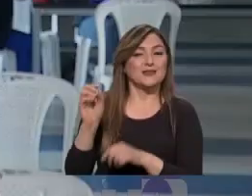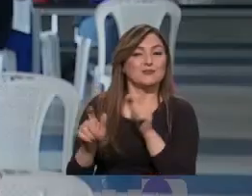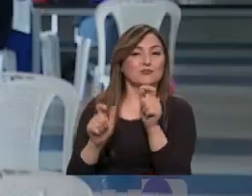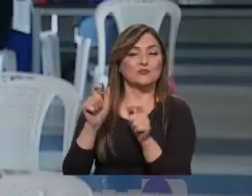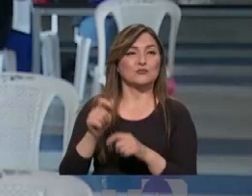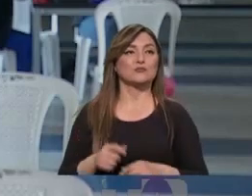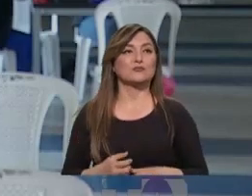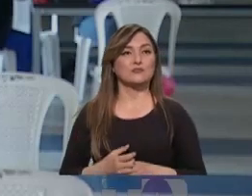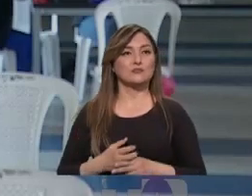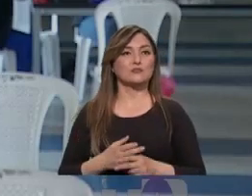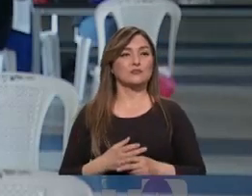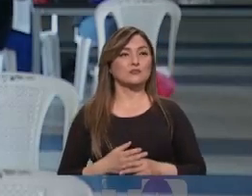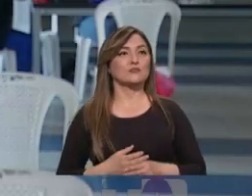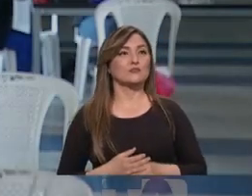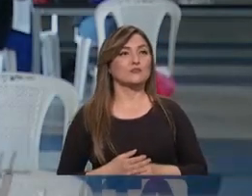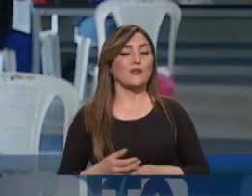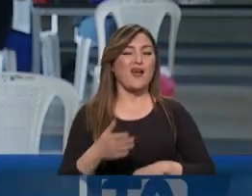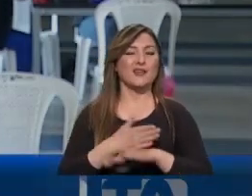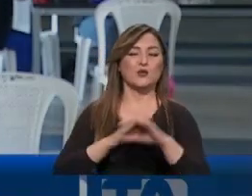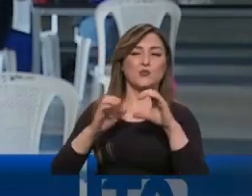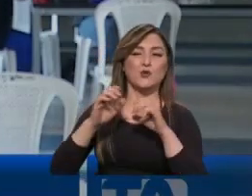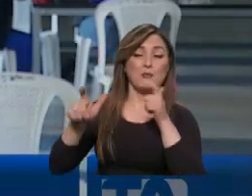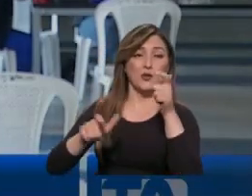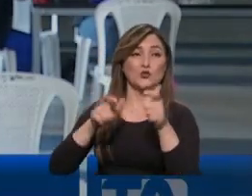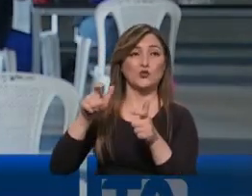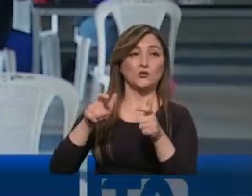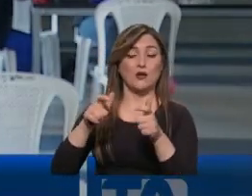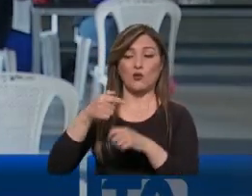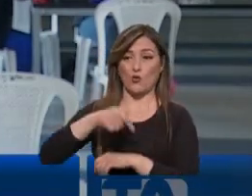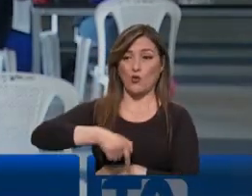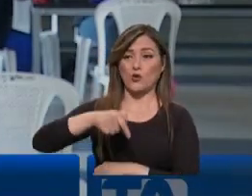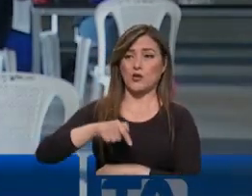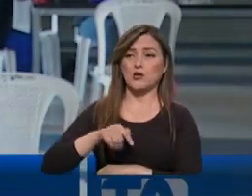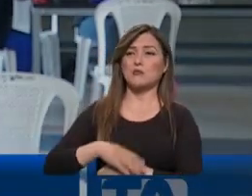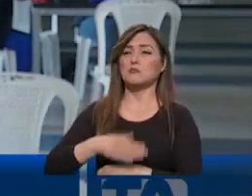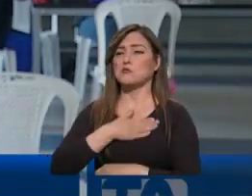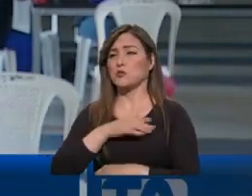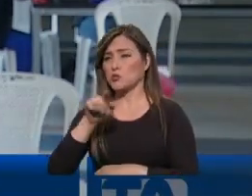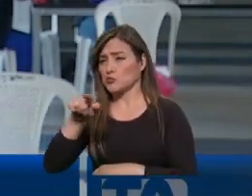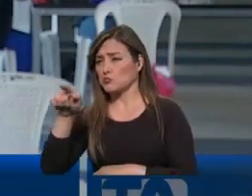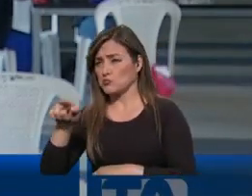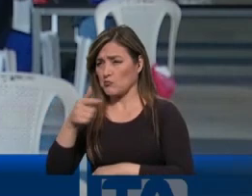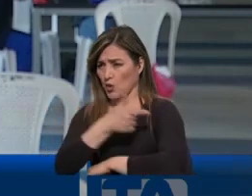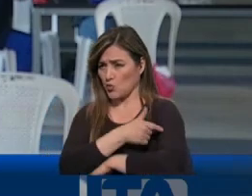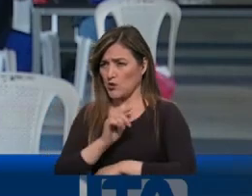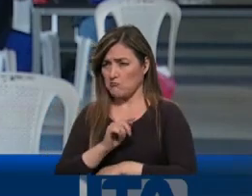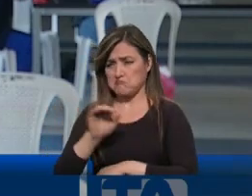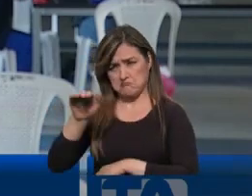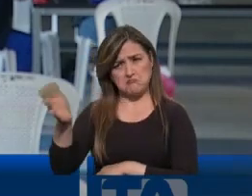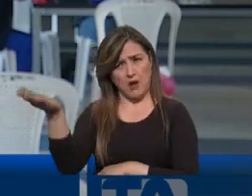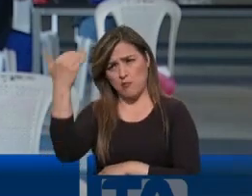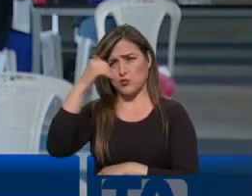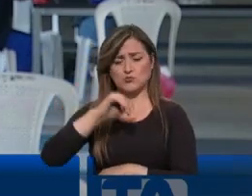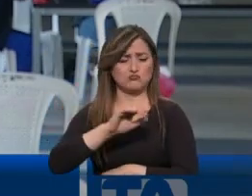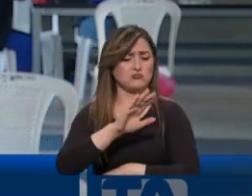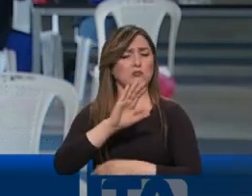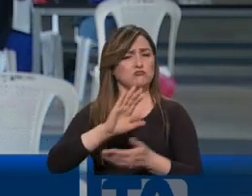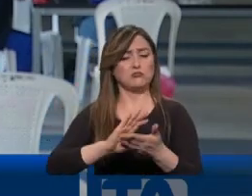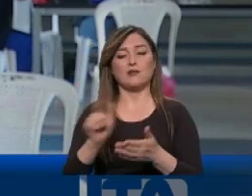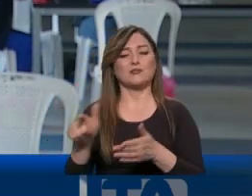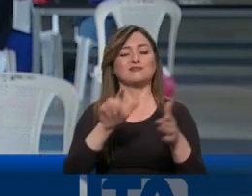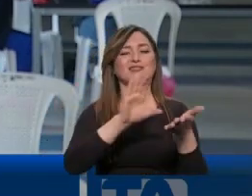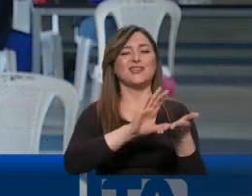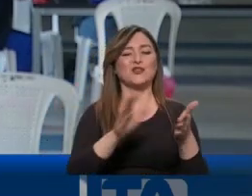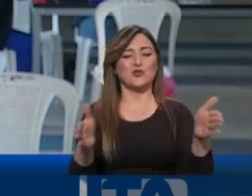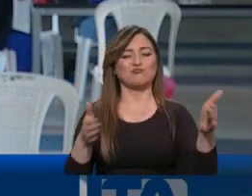personas. Ya hablamos con ellos para que justo hoy día se acerquen a hacerse vacunar, porque es una oportunidad que no debemos perder, y más que